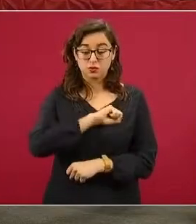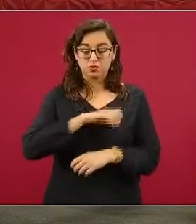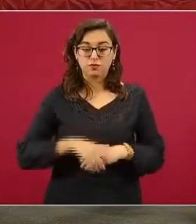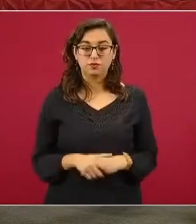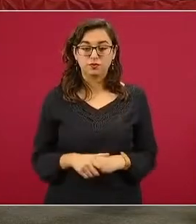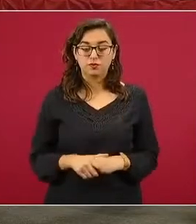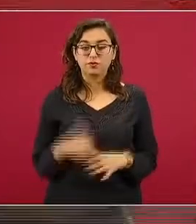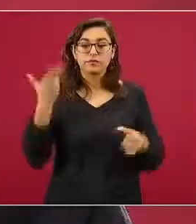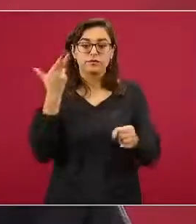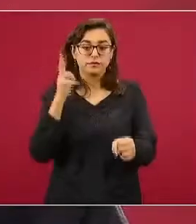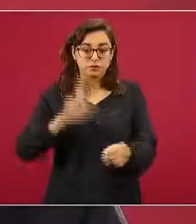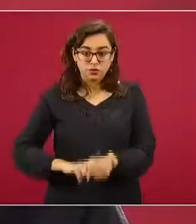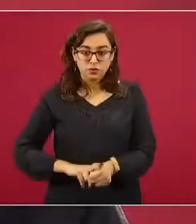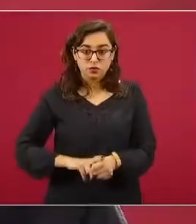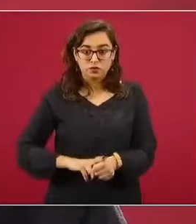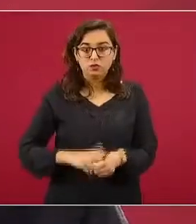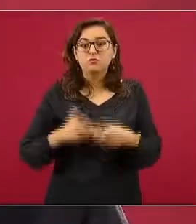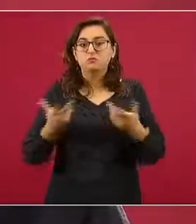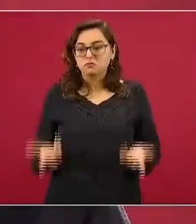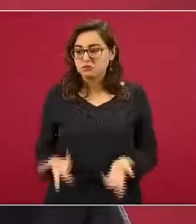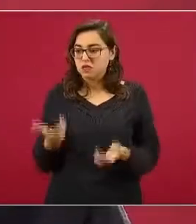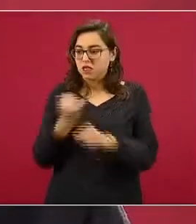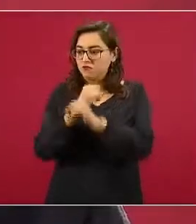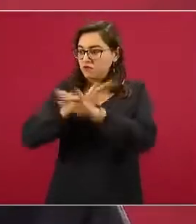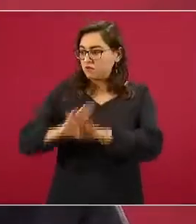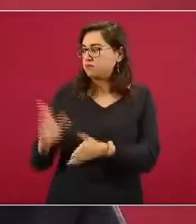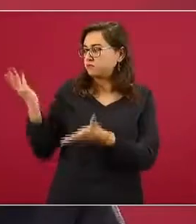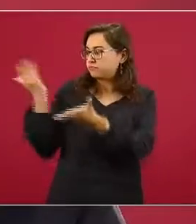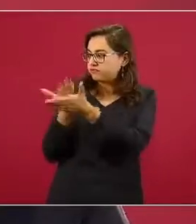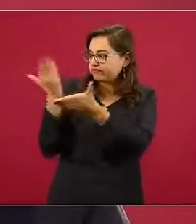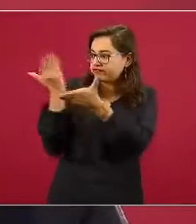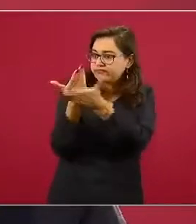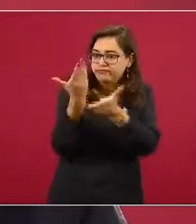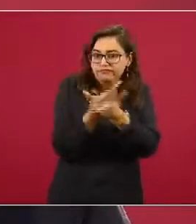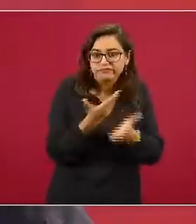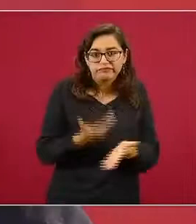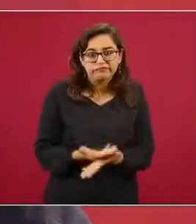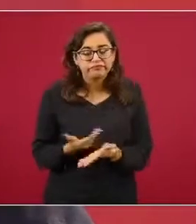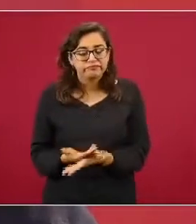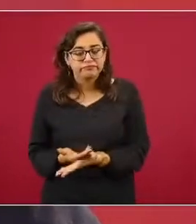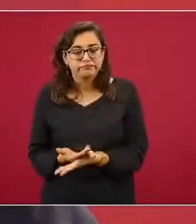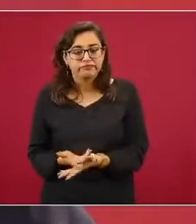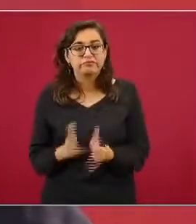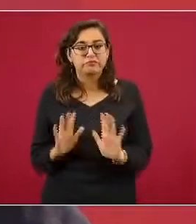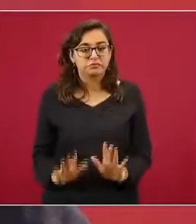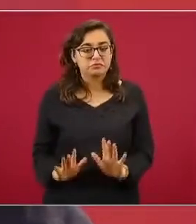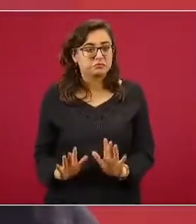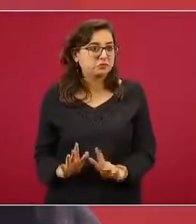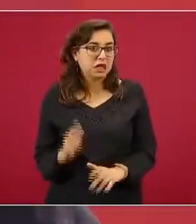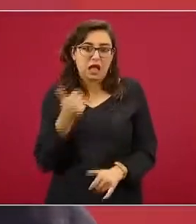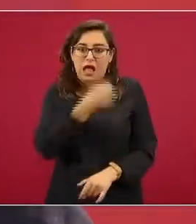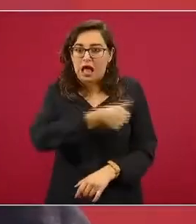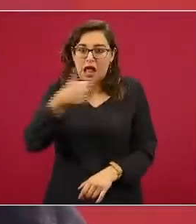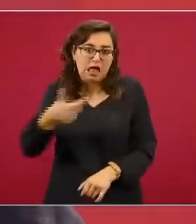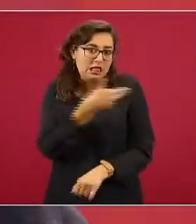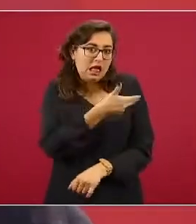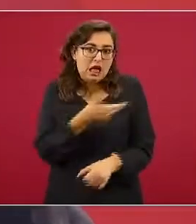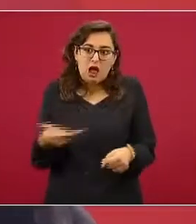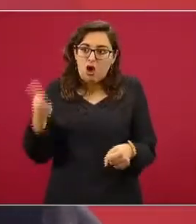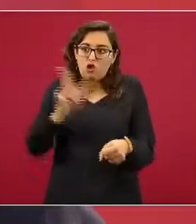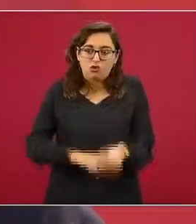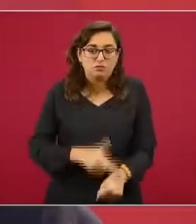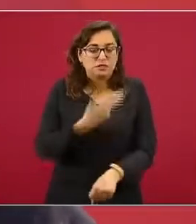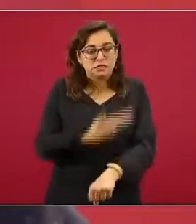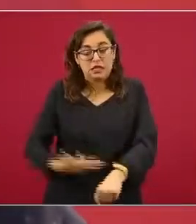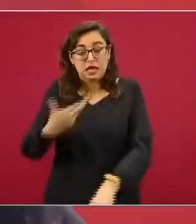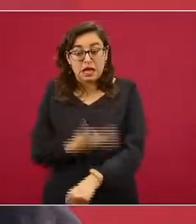Entonces, en cada hospital, alguien recopila esa información y la toma de la manera en que se organice cada hospital, a través de la jefa